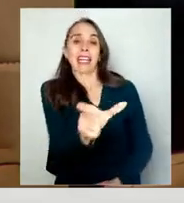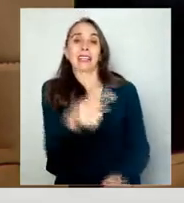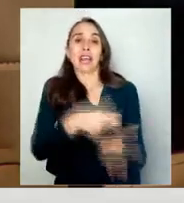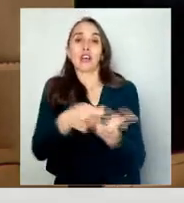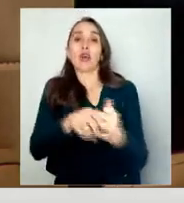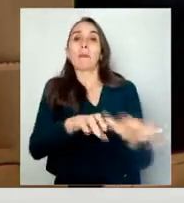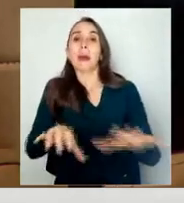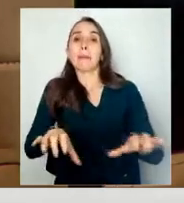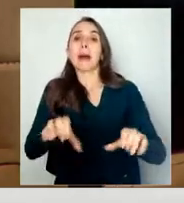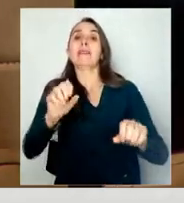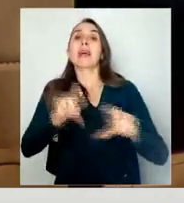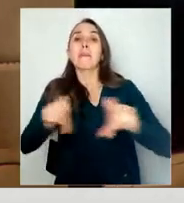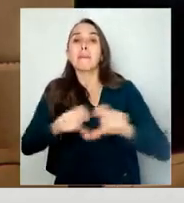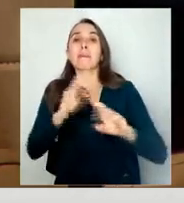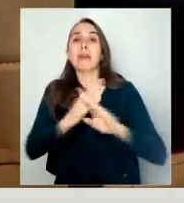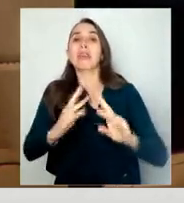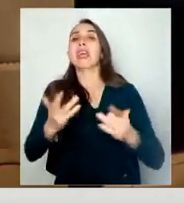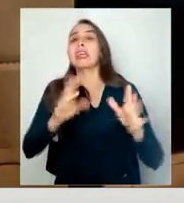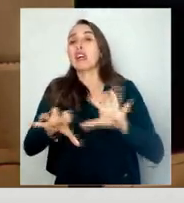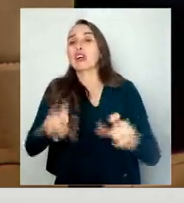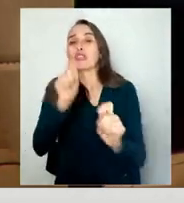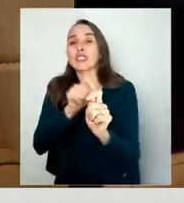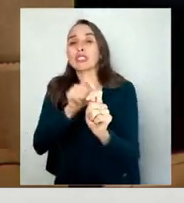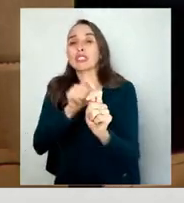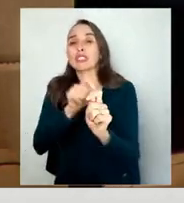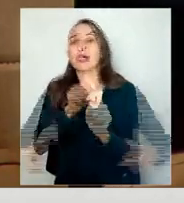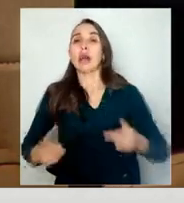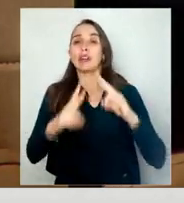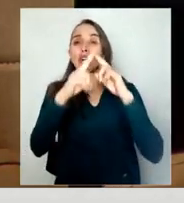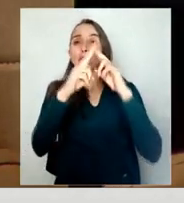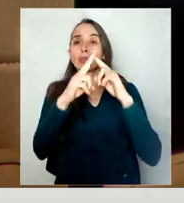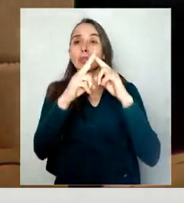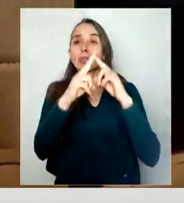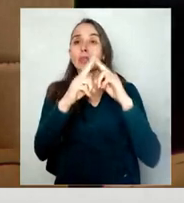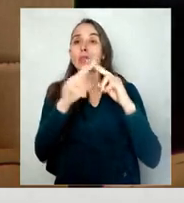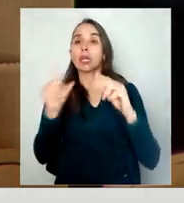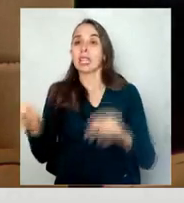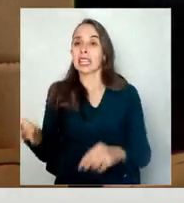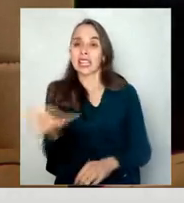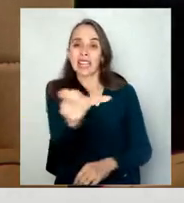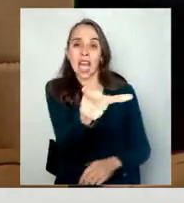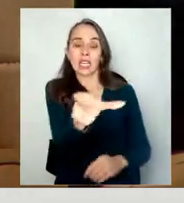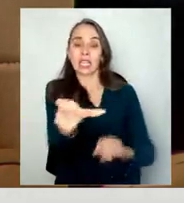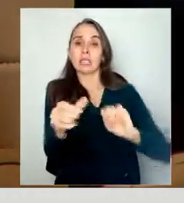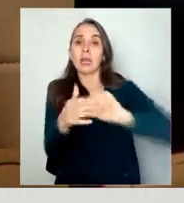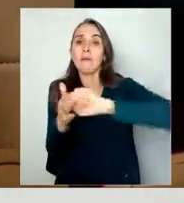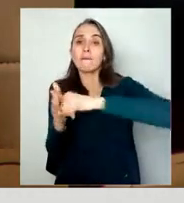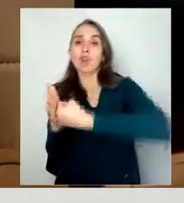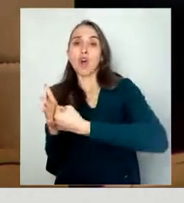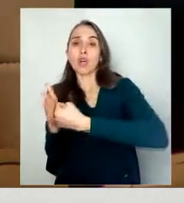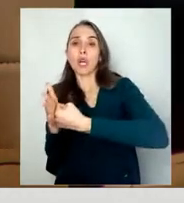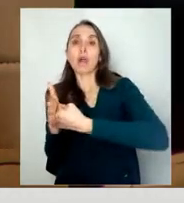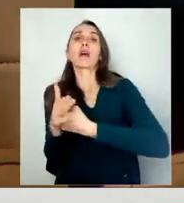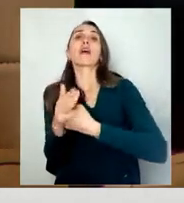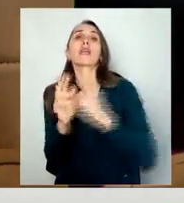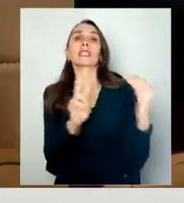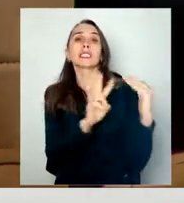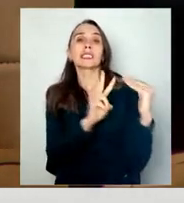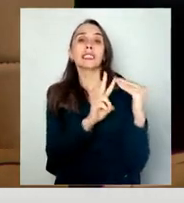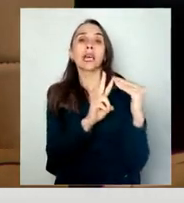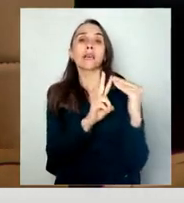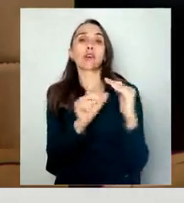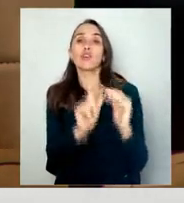reconstrucción están bloqueadas porque el serbio no ha pagado